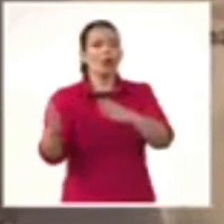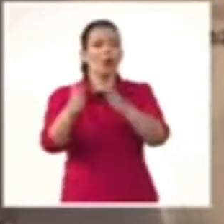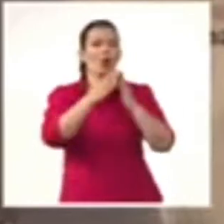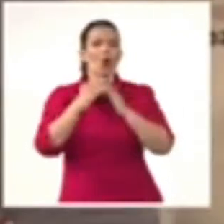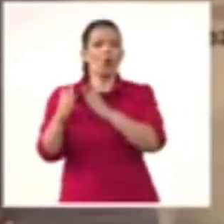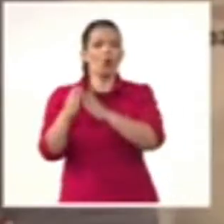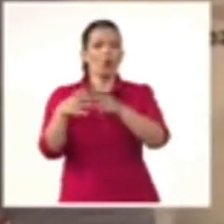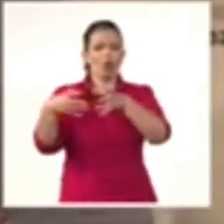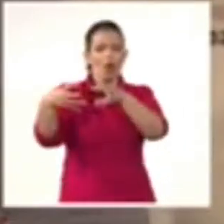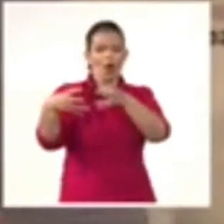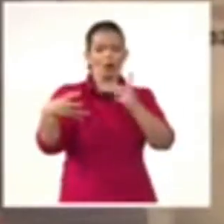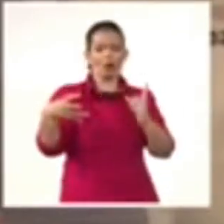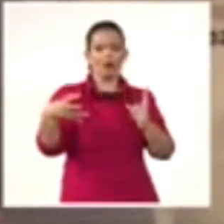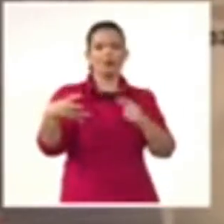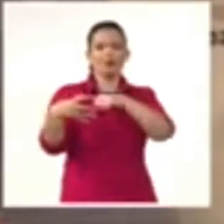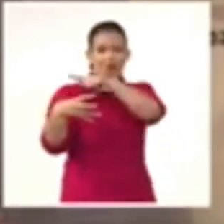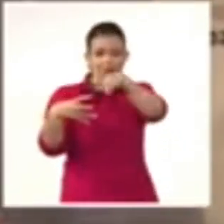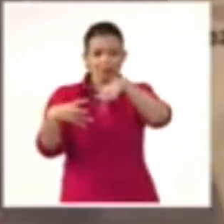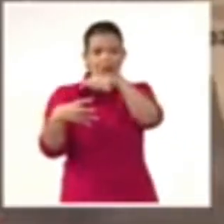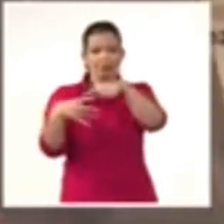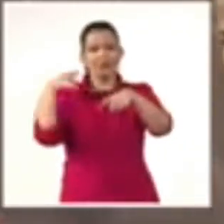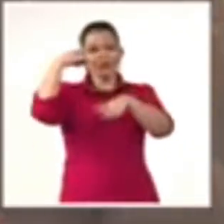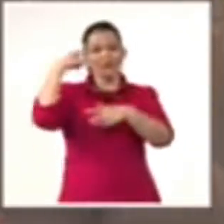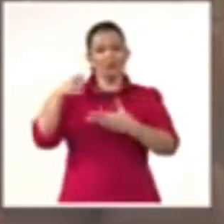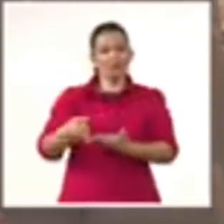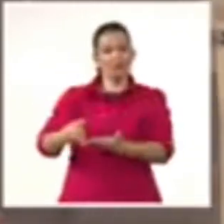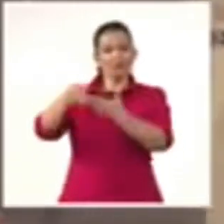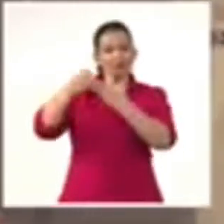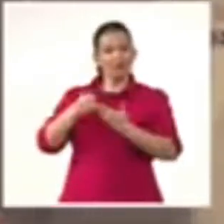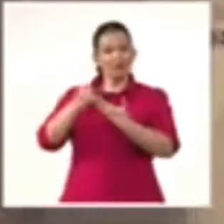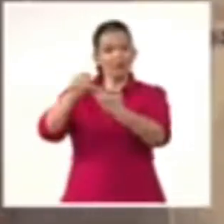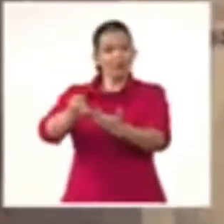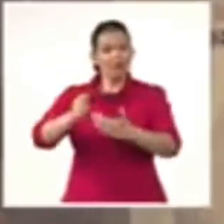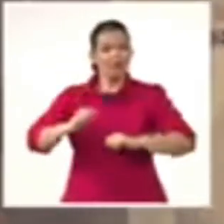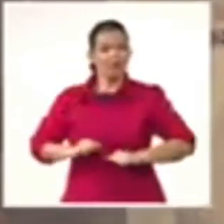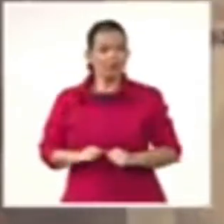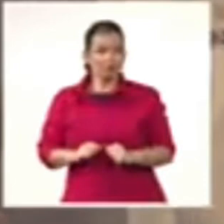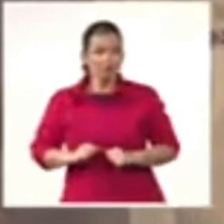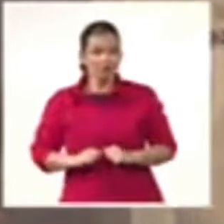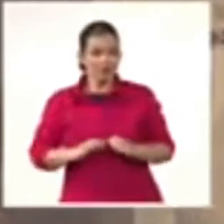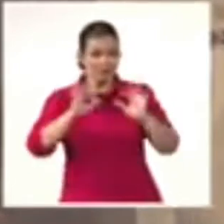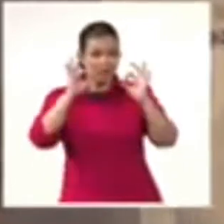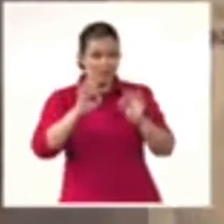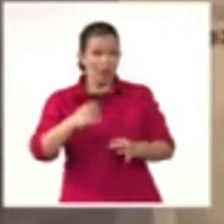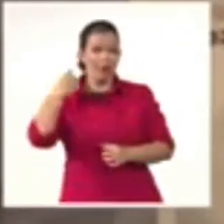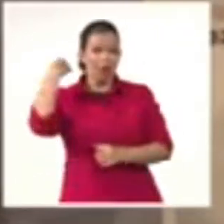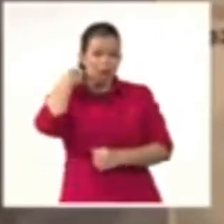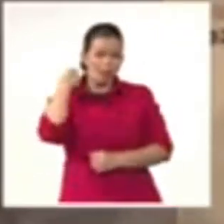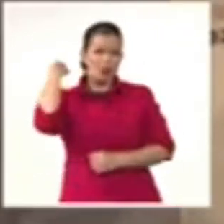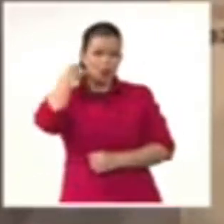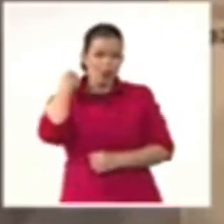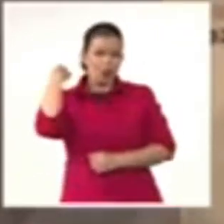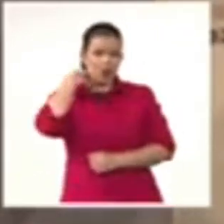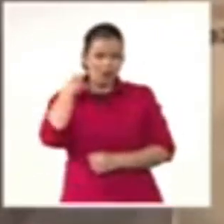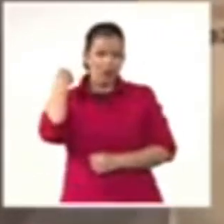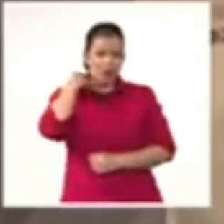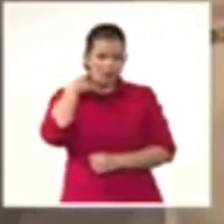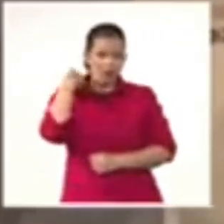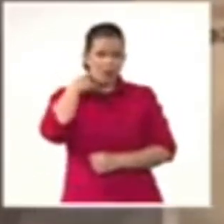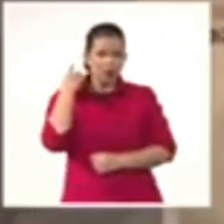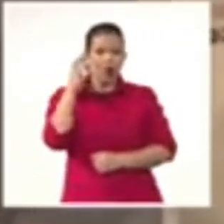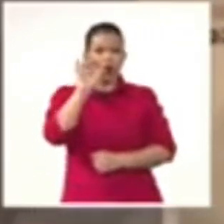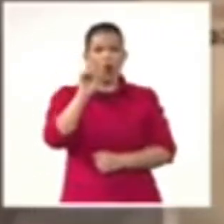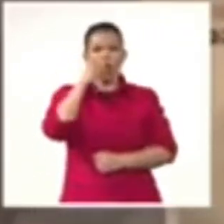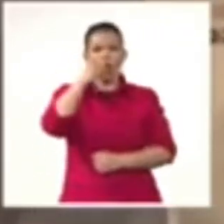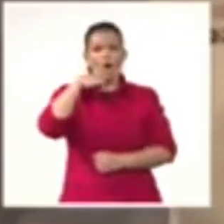Cada año, los Estados miembros de las Naciones Unidas votan de manera casi unánime en rechazo del bloqueo económico de los Estados